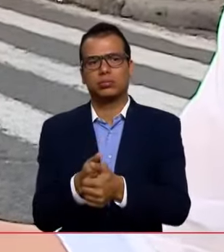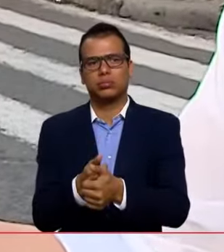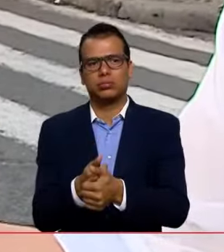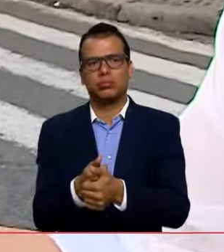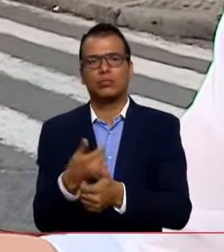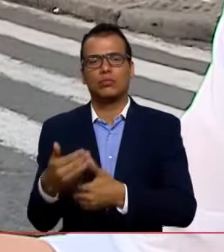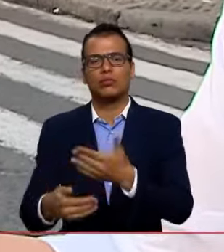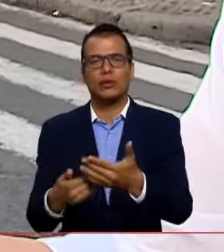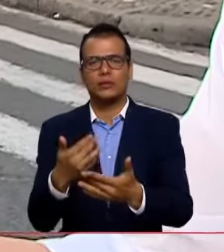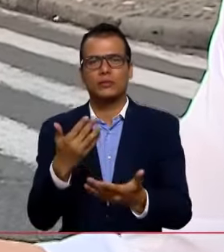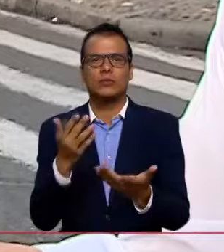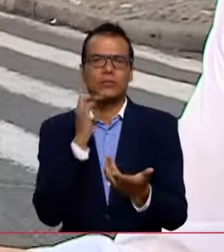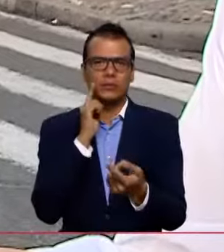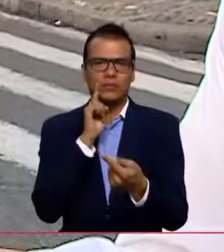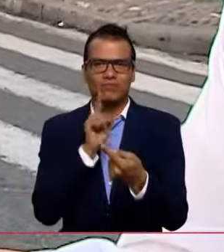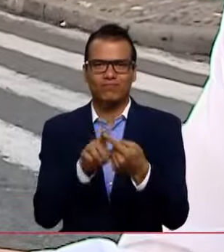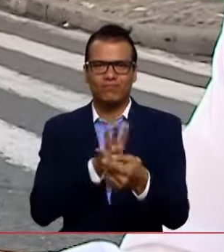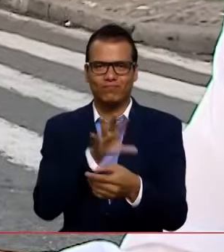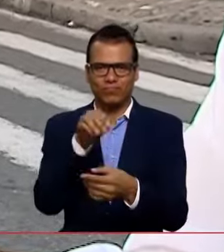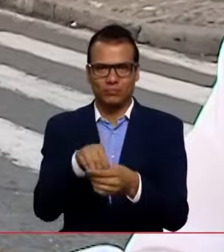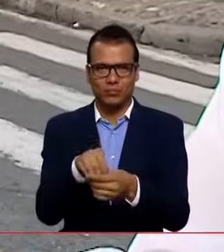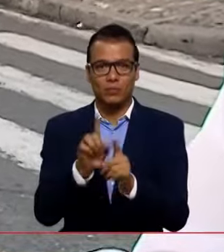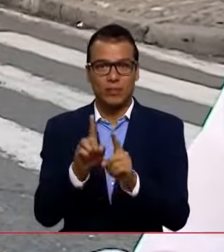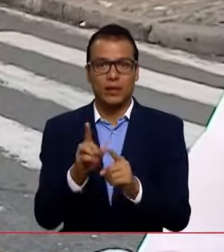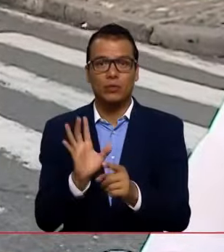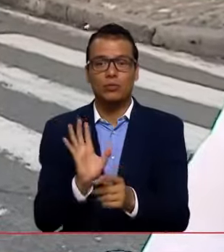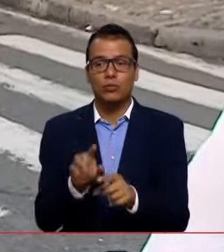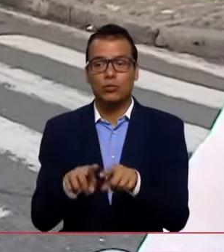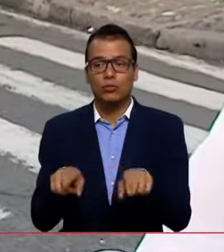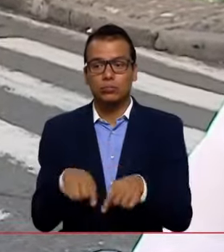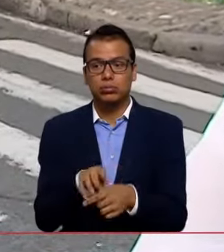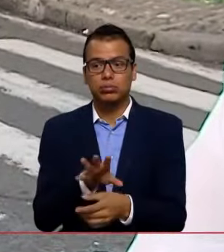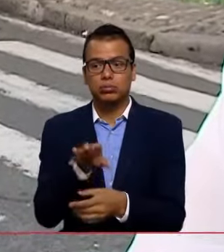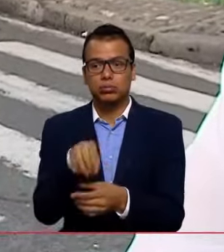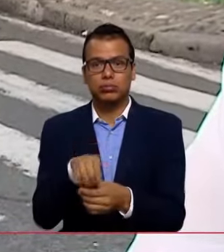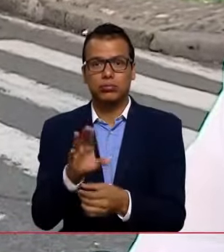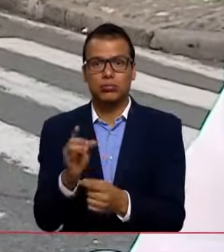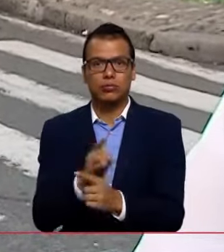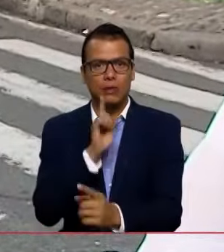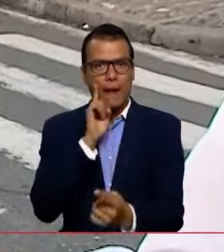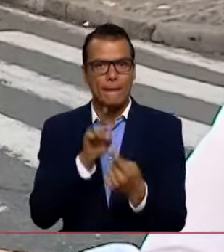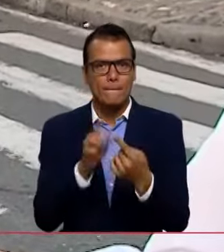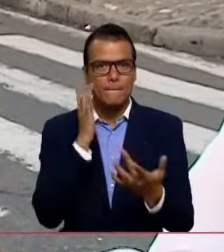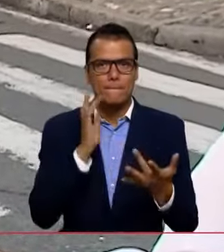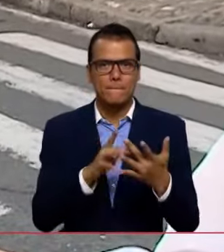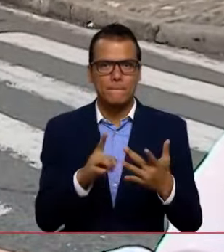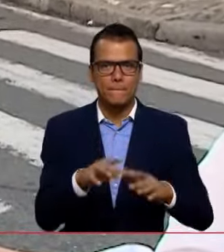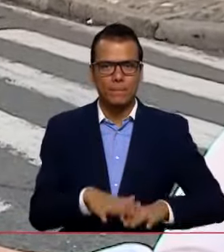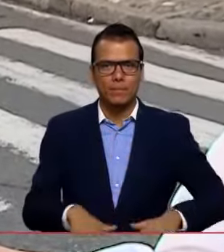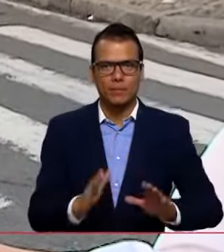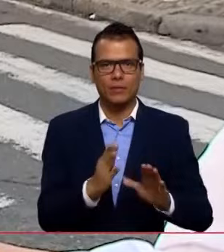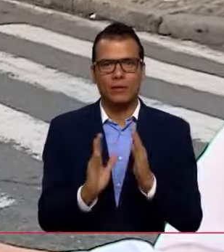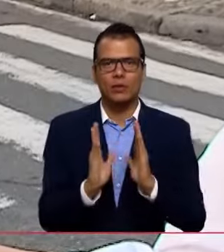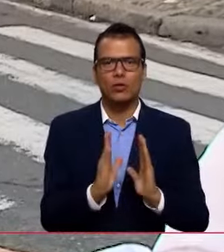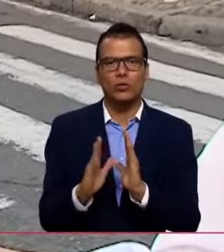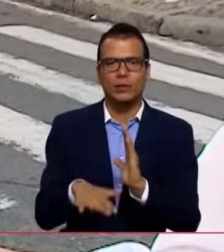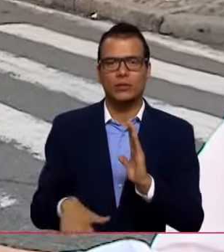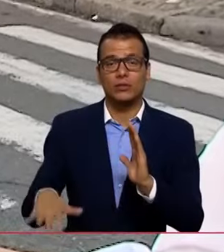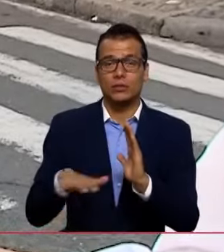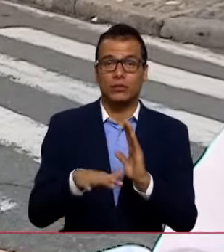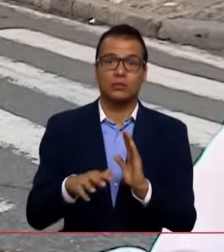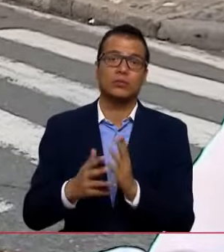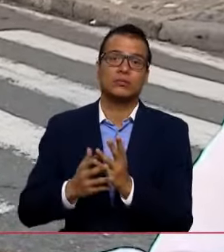acá, verificando que el uso sea compatible, en este caso no lo es, verificando y obviamente pues